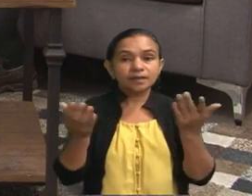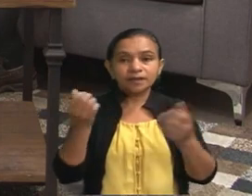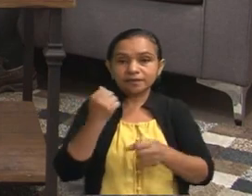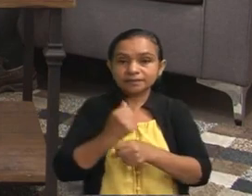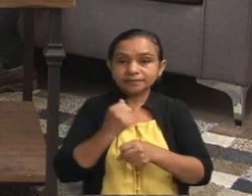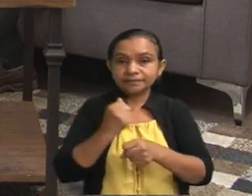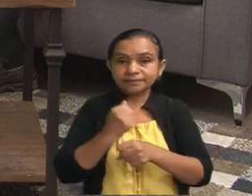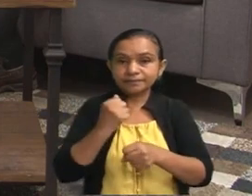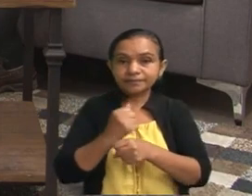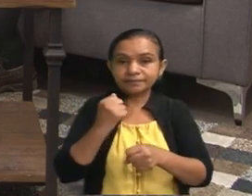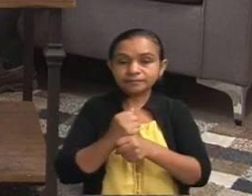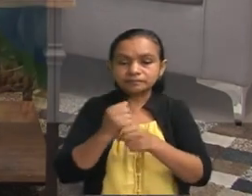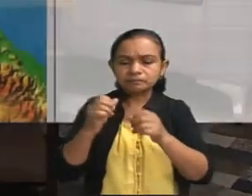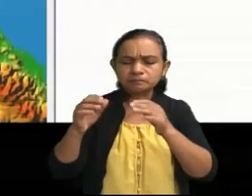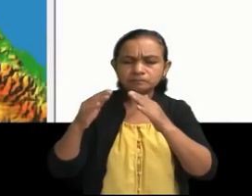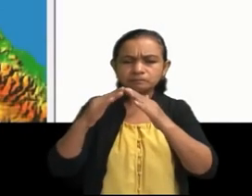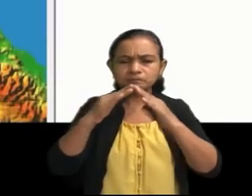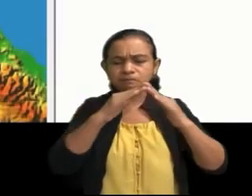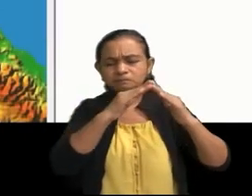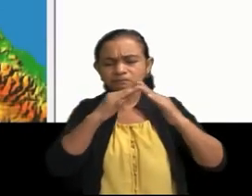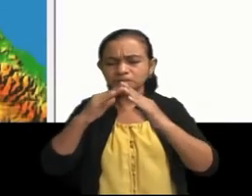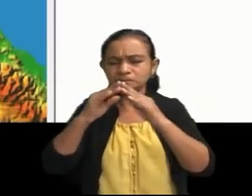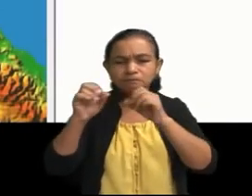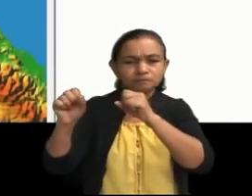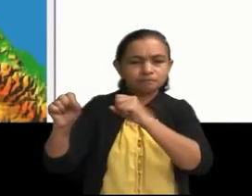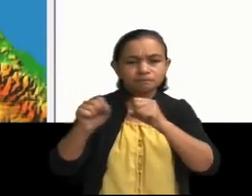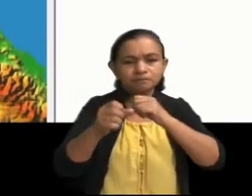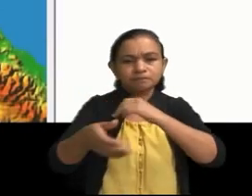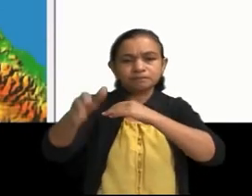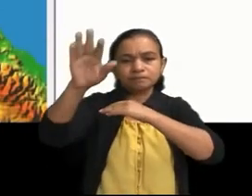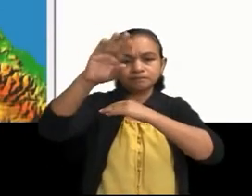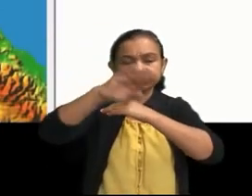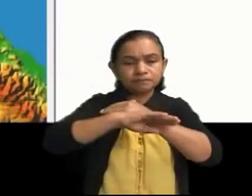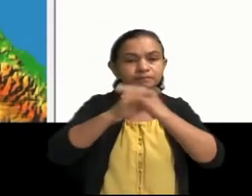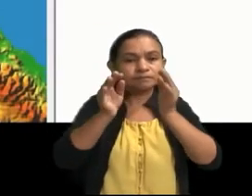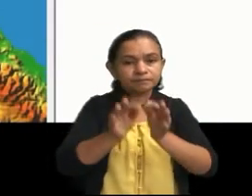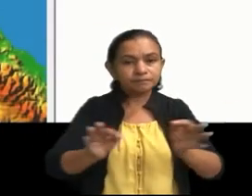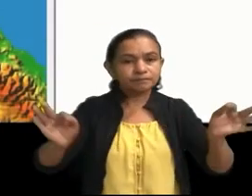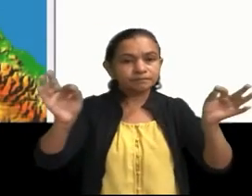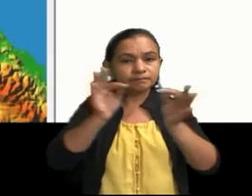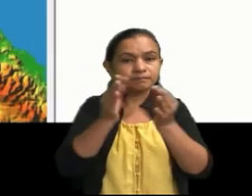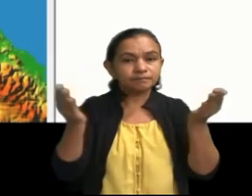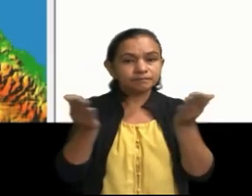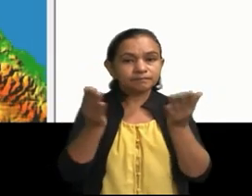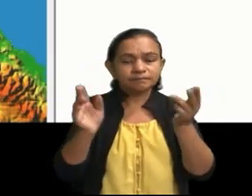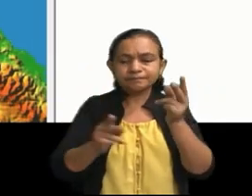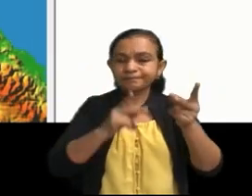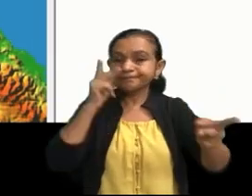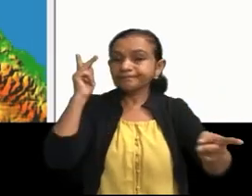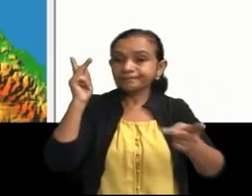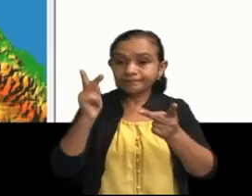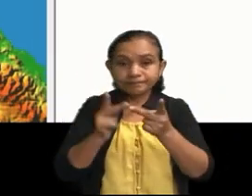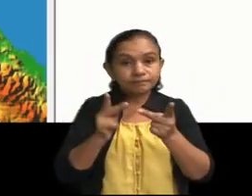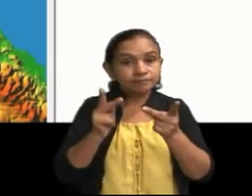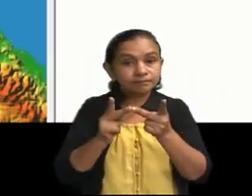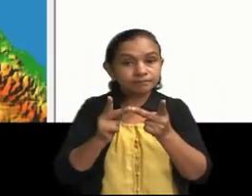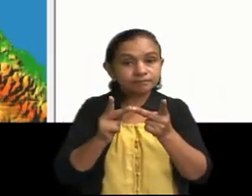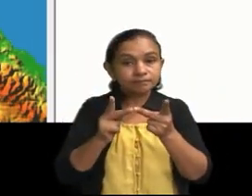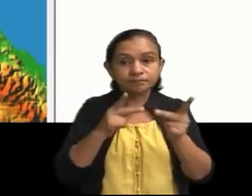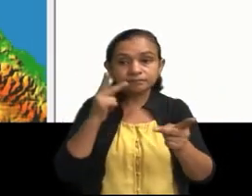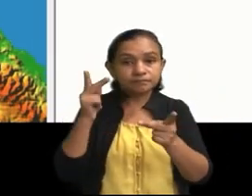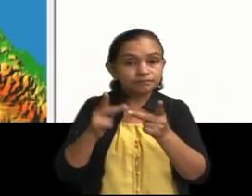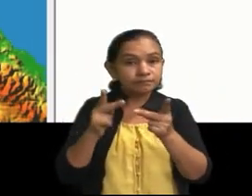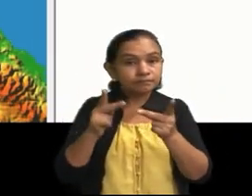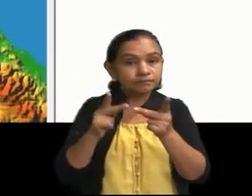caso de un terremoto grande, un tsunami. ¿Qué es importante? ¿Qué no es tan importante? Tiene que ser tan exacto y puede ser exacta